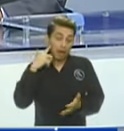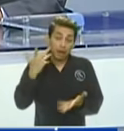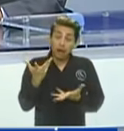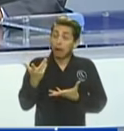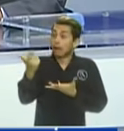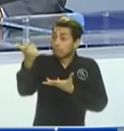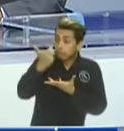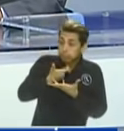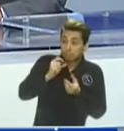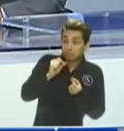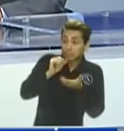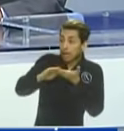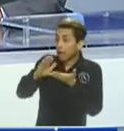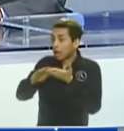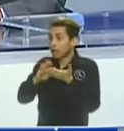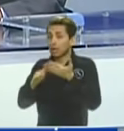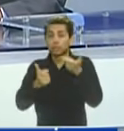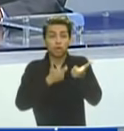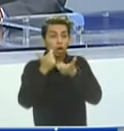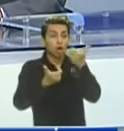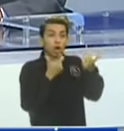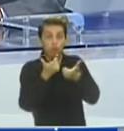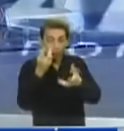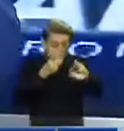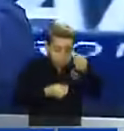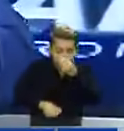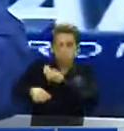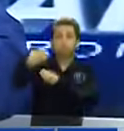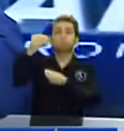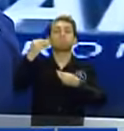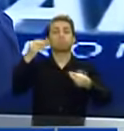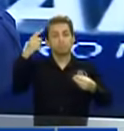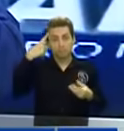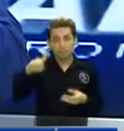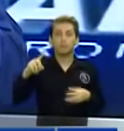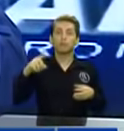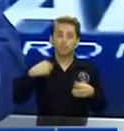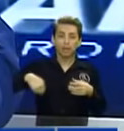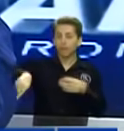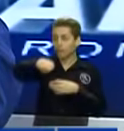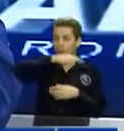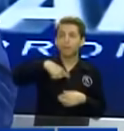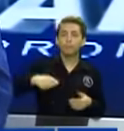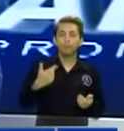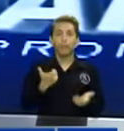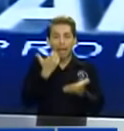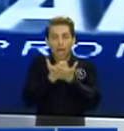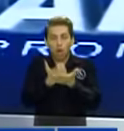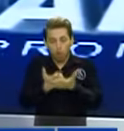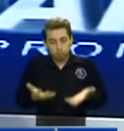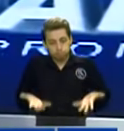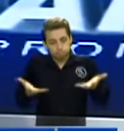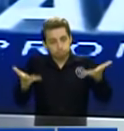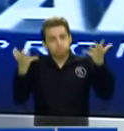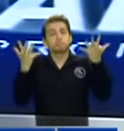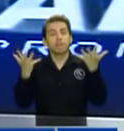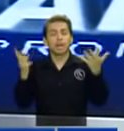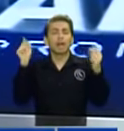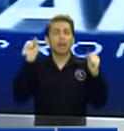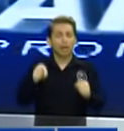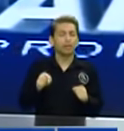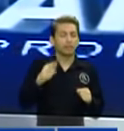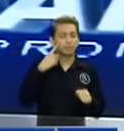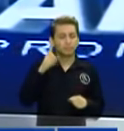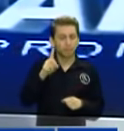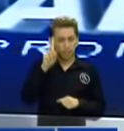gastar. Ese dinero va a regresar, va a dar vuelta, nos calienta la economía. Y algo que es interesante,